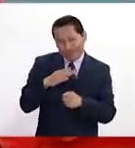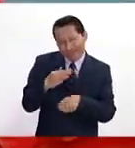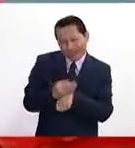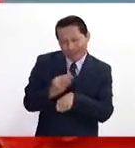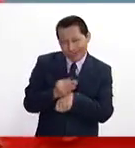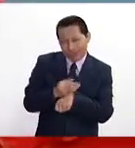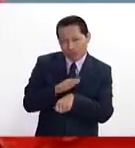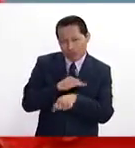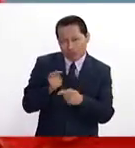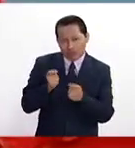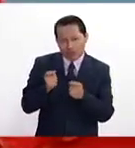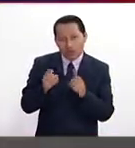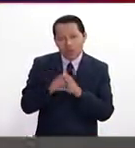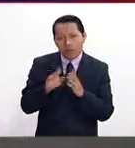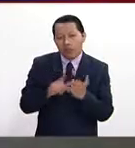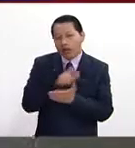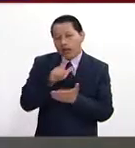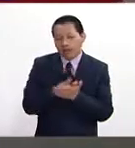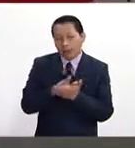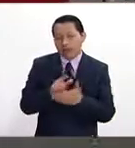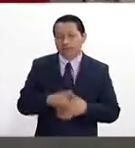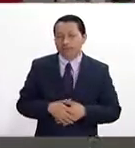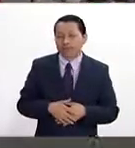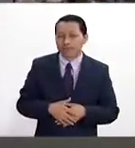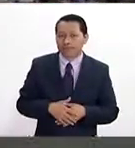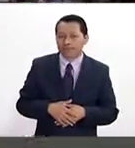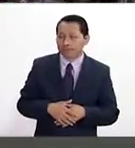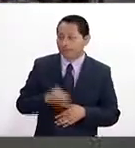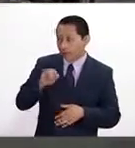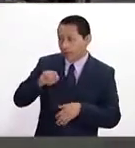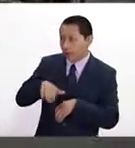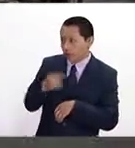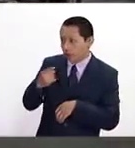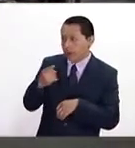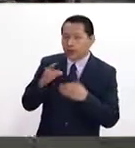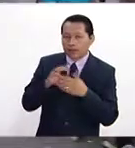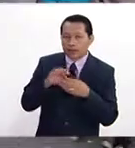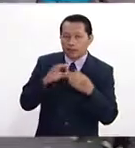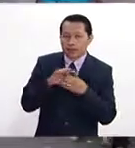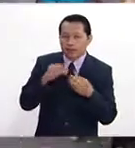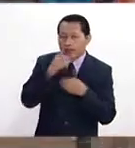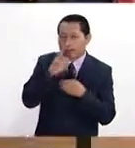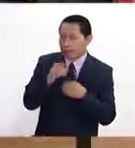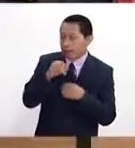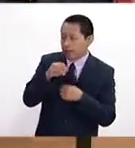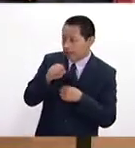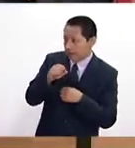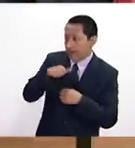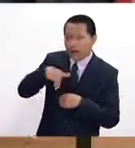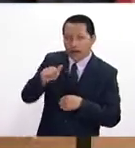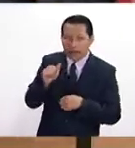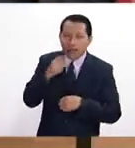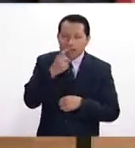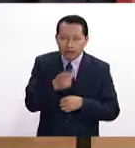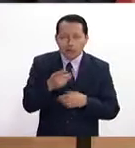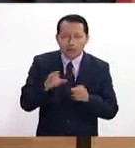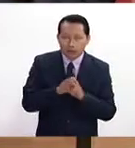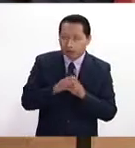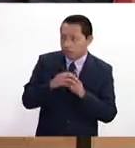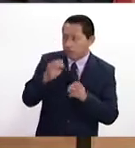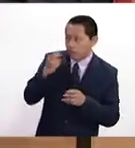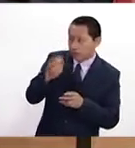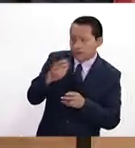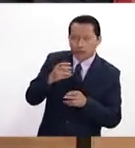tiene, de una manera legal, digamos. Sí, porque además vale la pena comentar, Inés, Ana Cris, que esta Asamblea